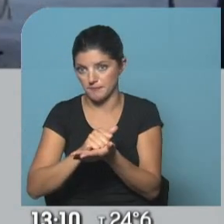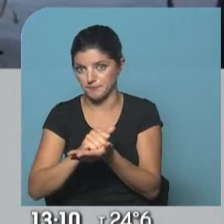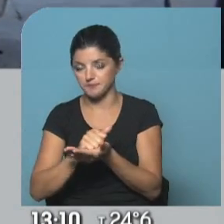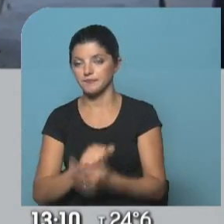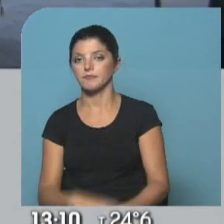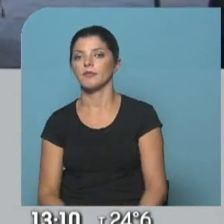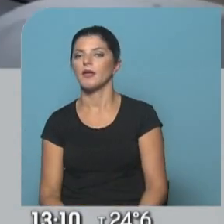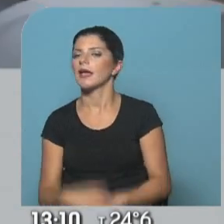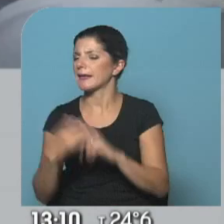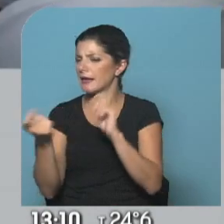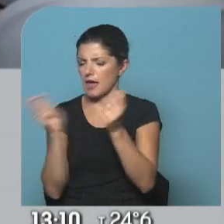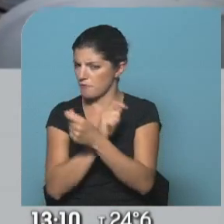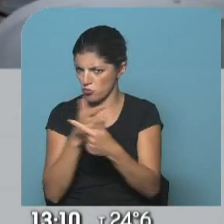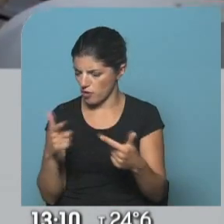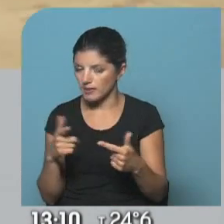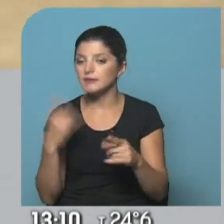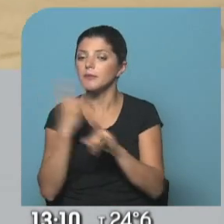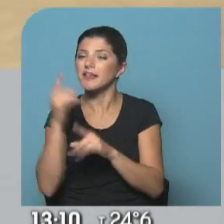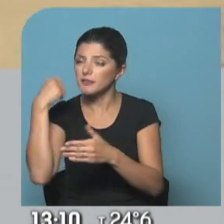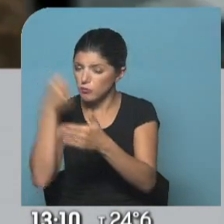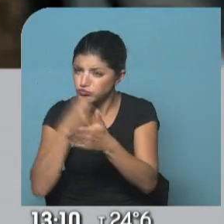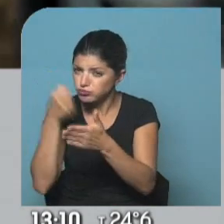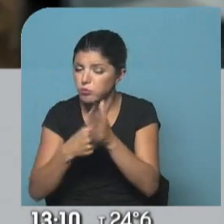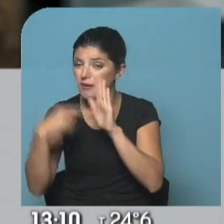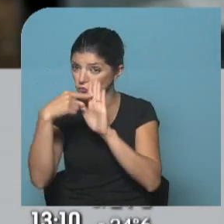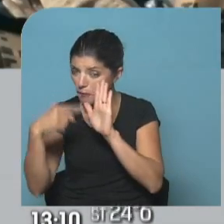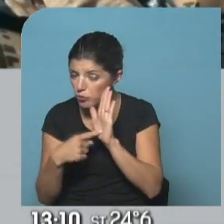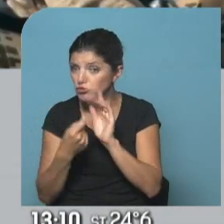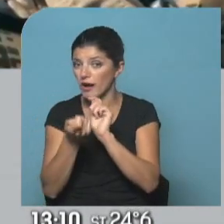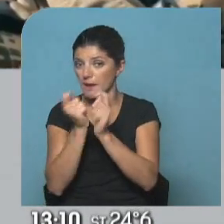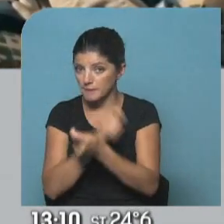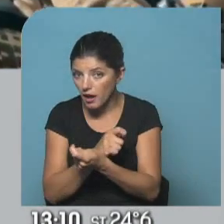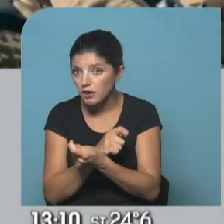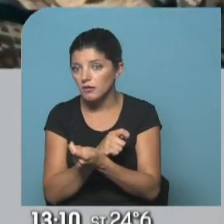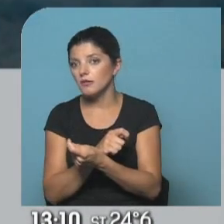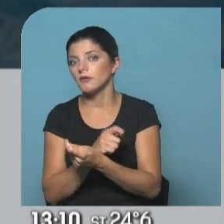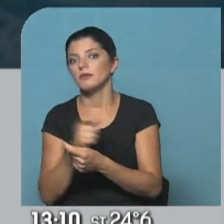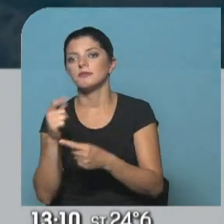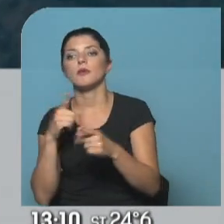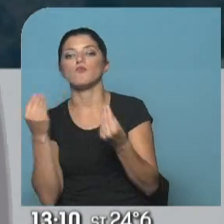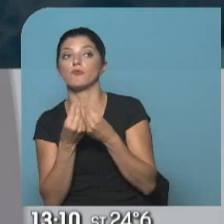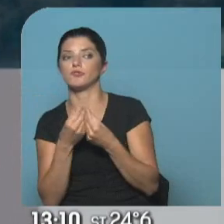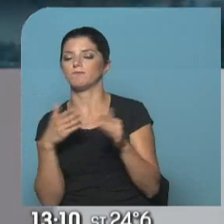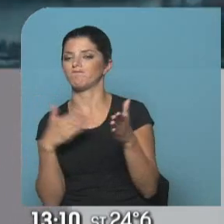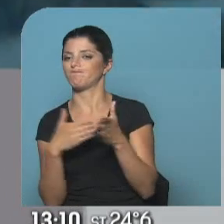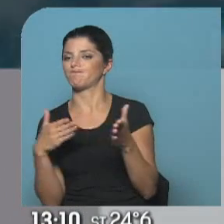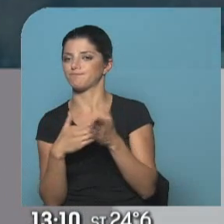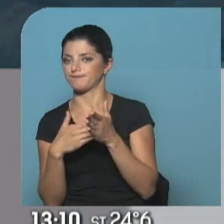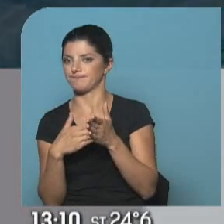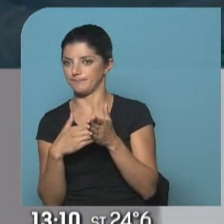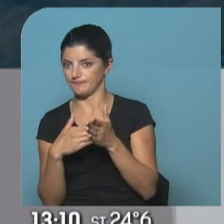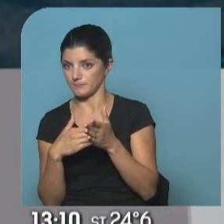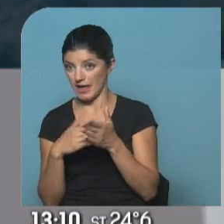una reforma y cada vez que se intenta hacer una reforma, como toda estructura burocrática, en general hay mucha resistencia en cualquiera de los países de América